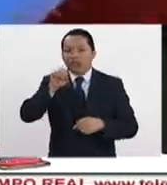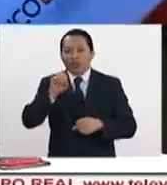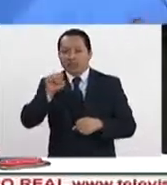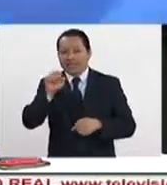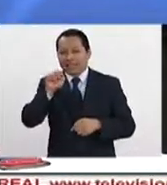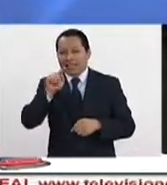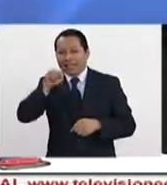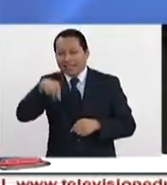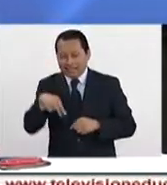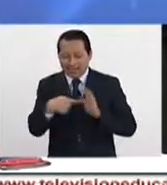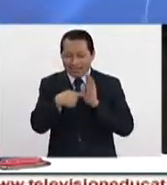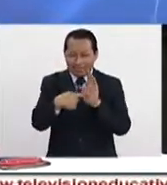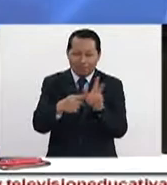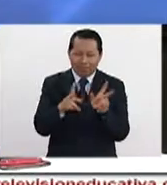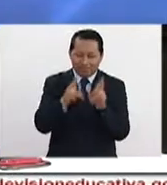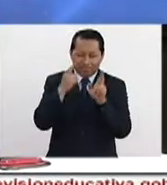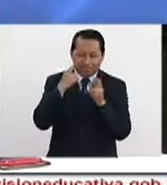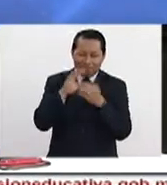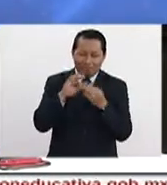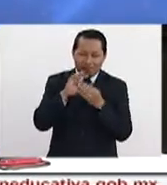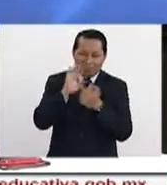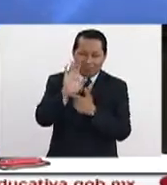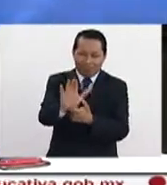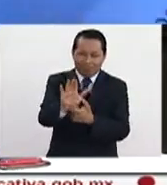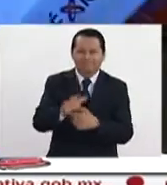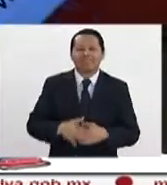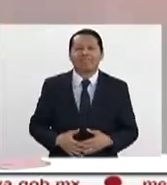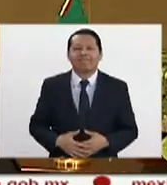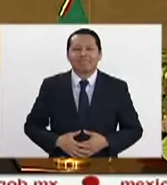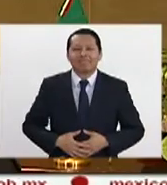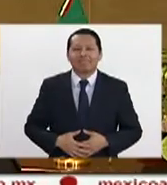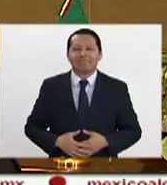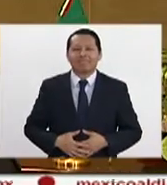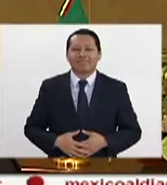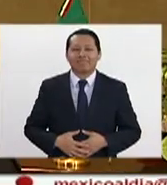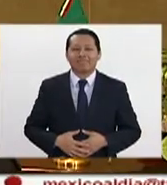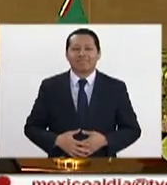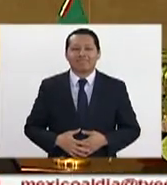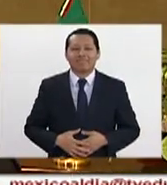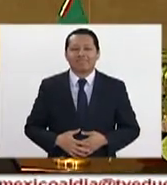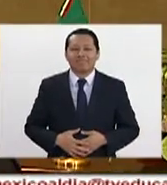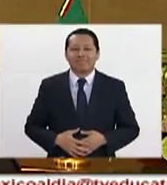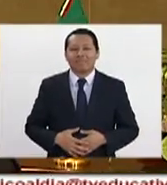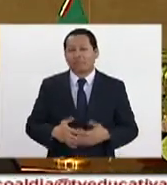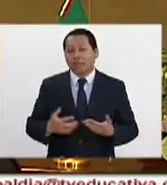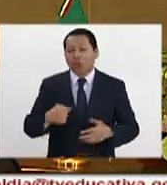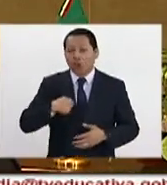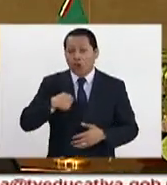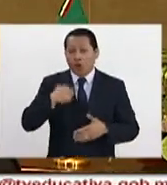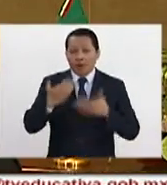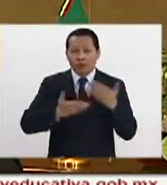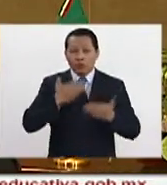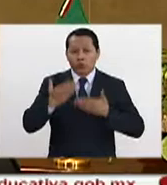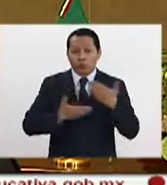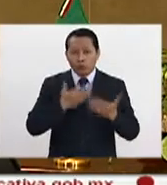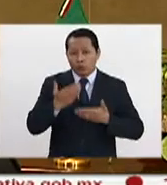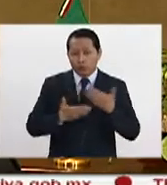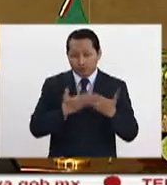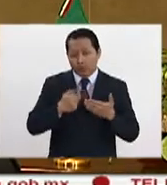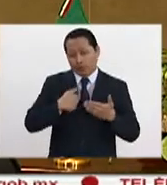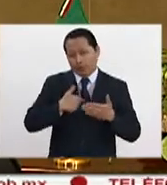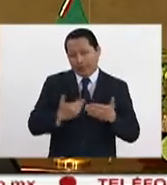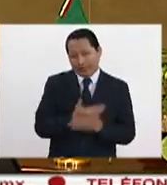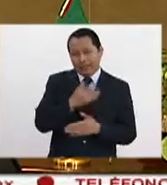presento un adelanto de esta conversación. Yo estudié, nací